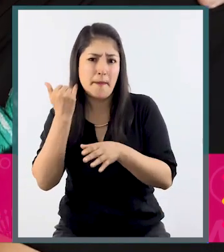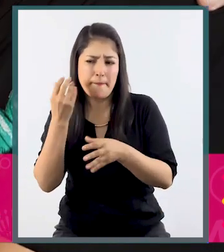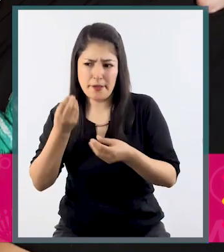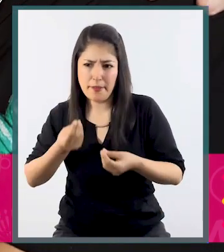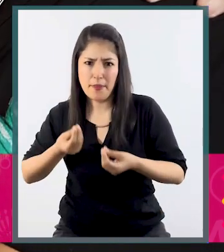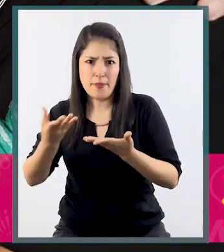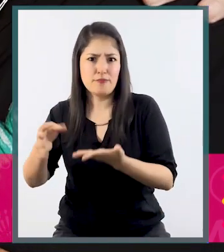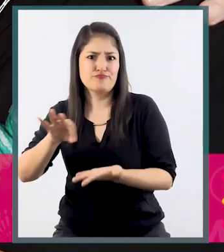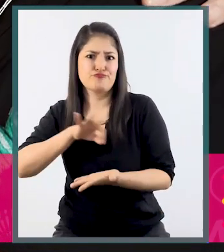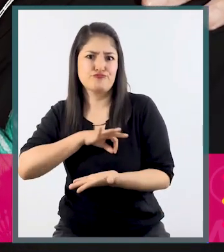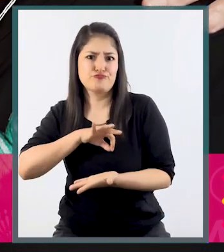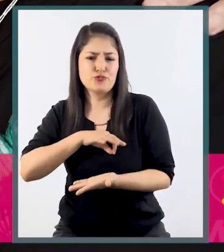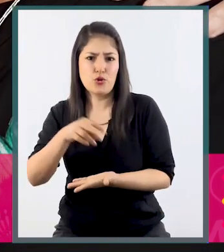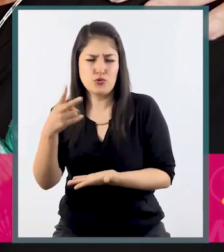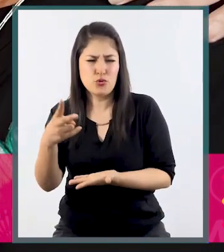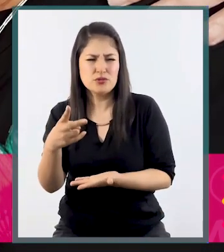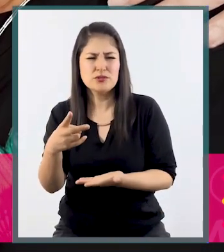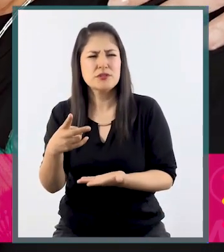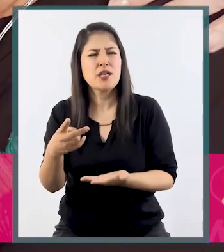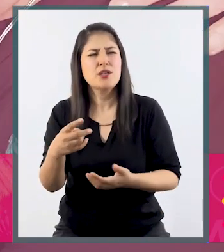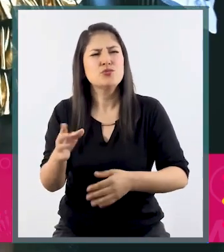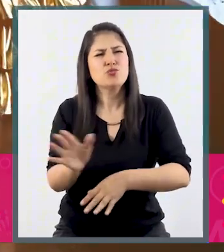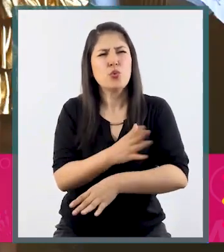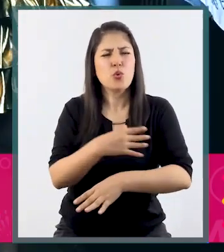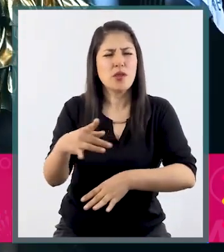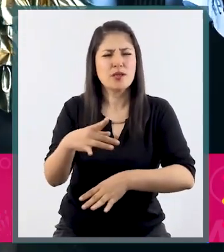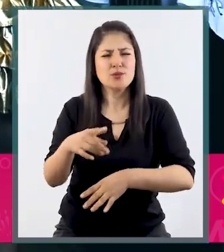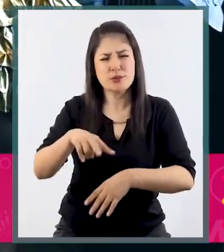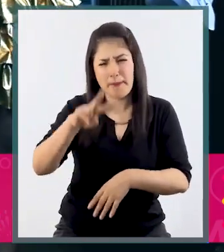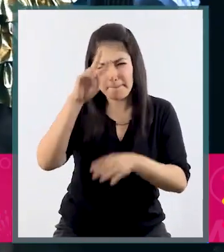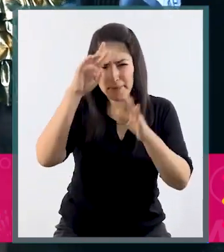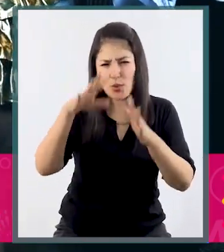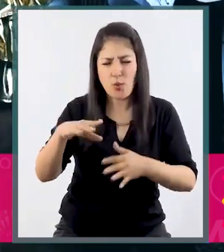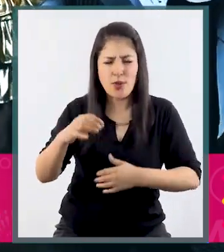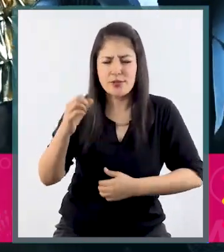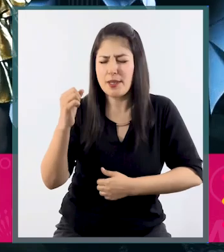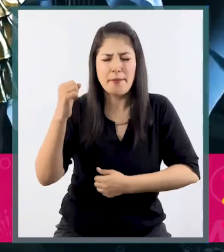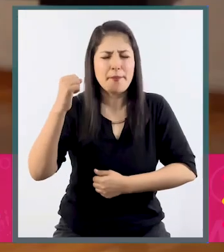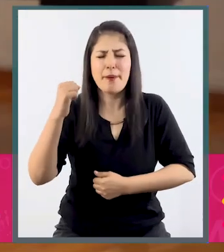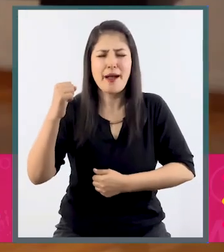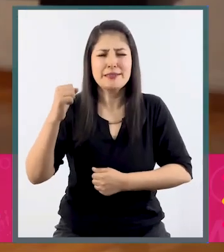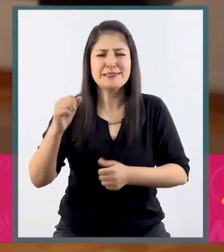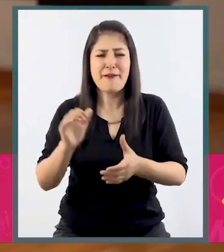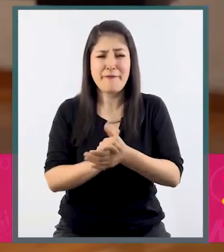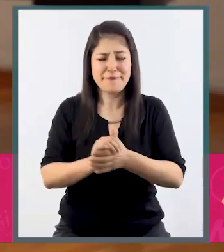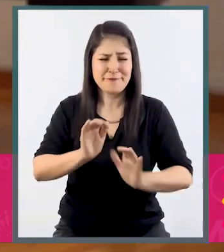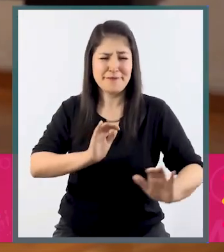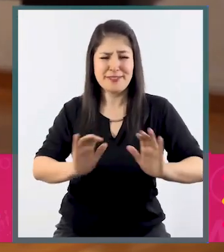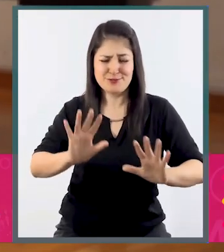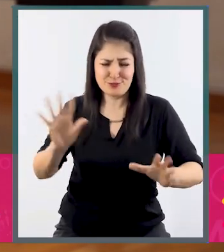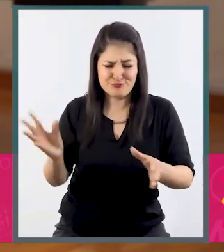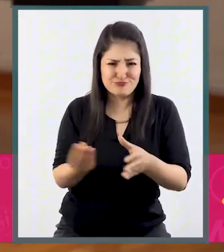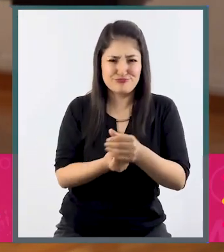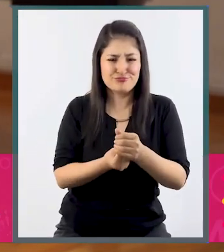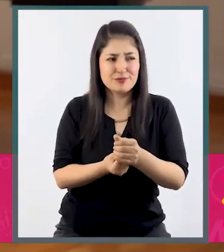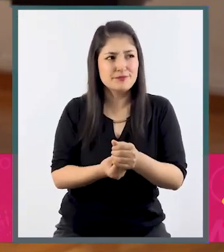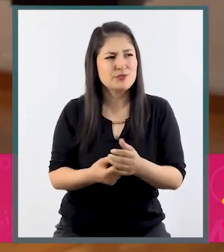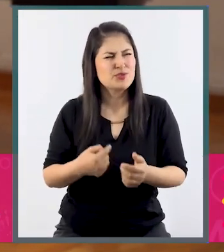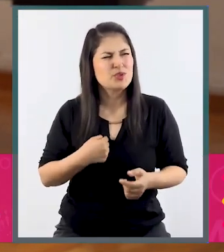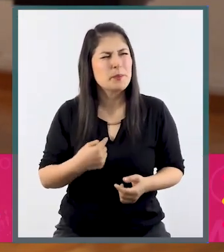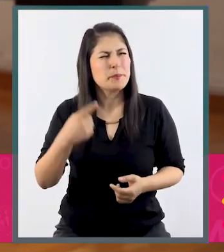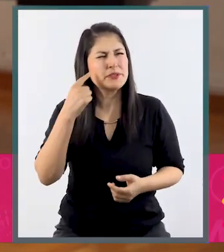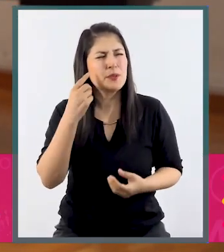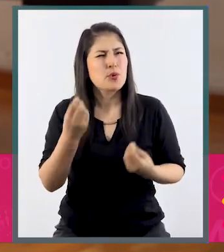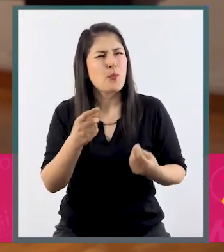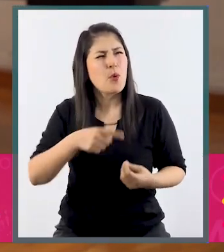una canción que fusiona ritmos peruanos, como el vals y el festejo. Y solamente quise ver qué